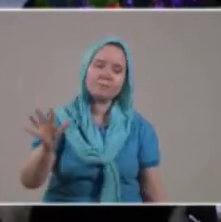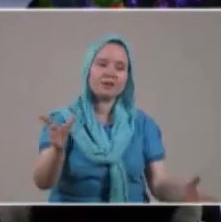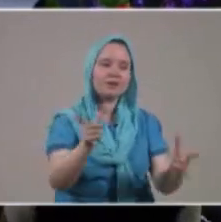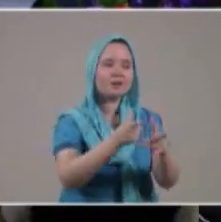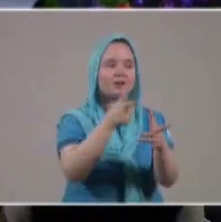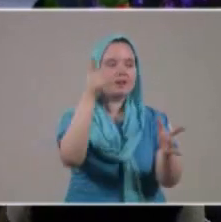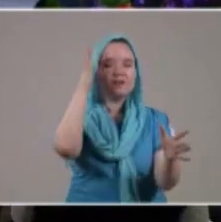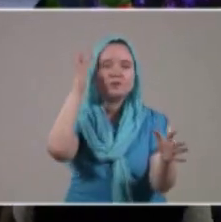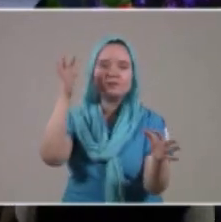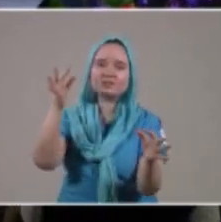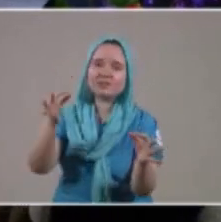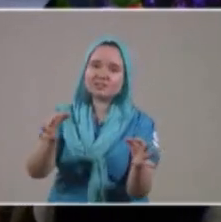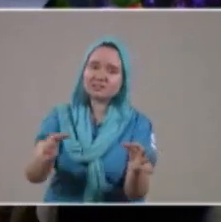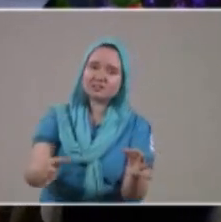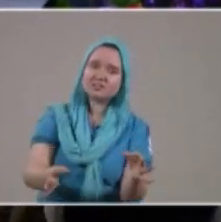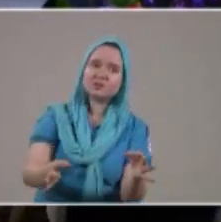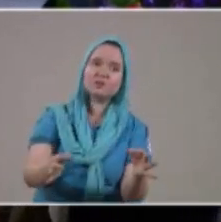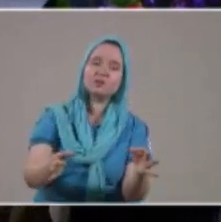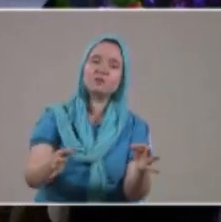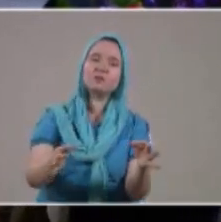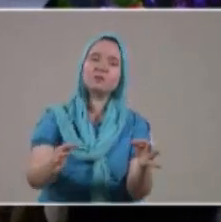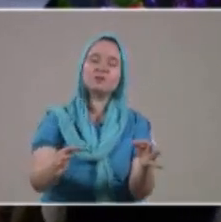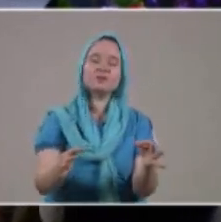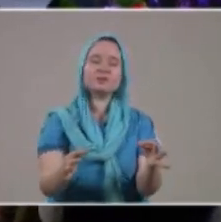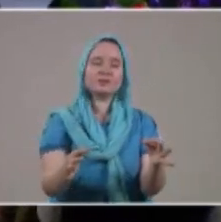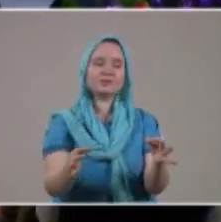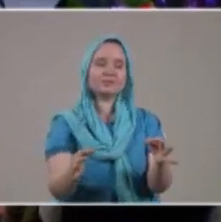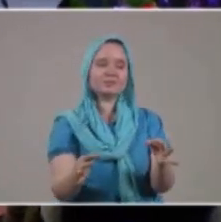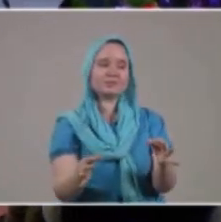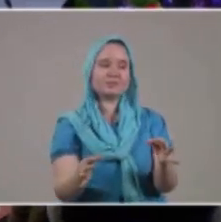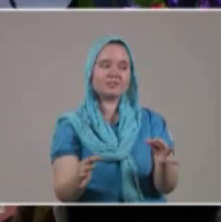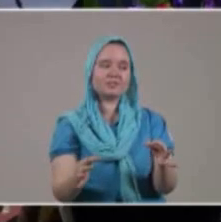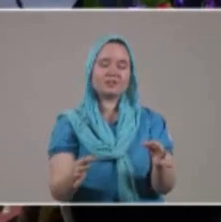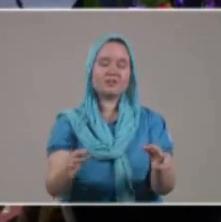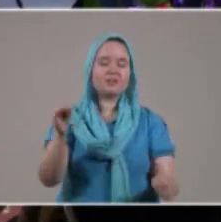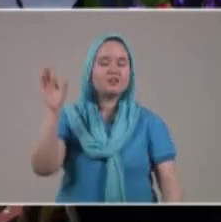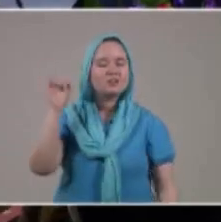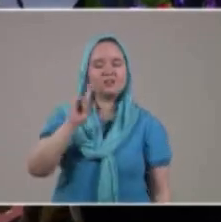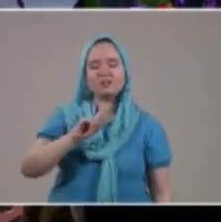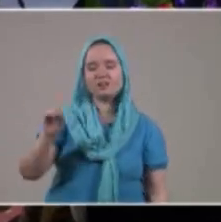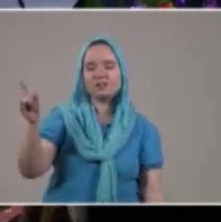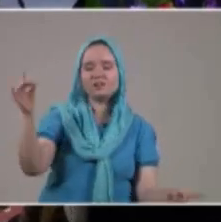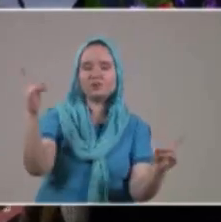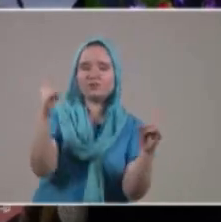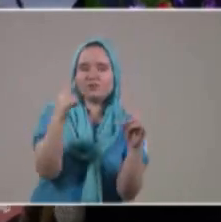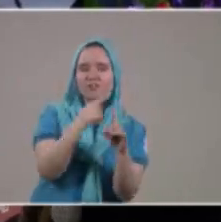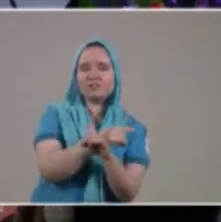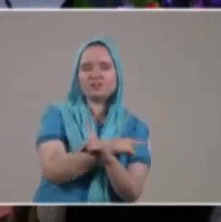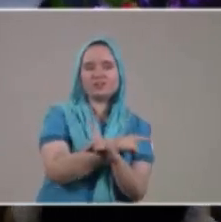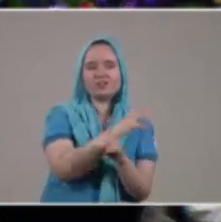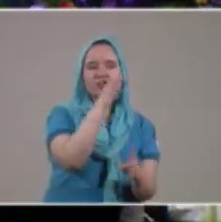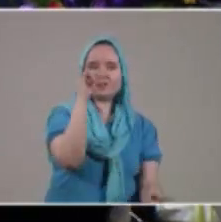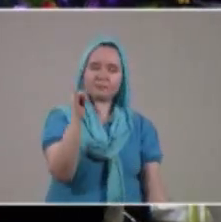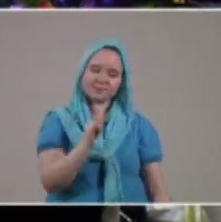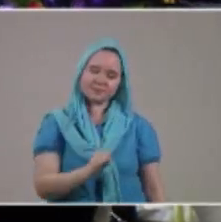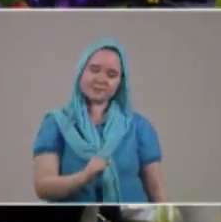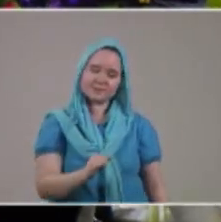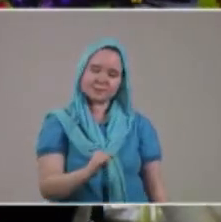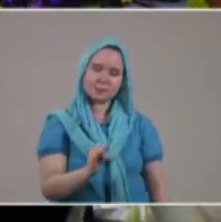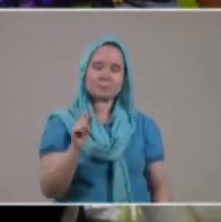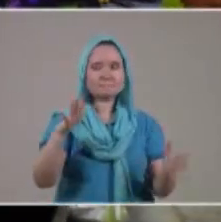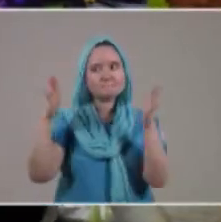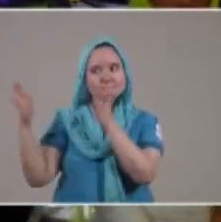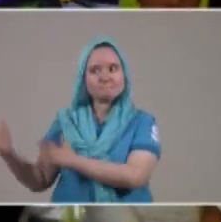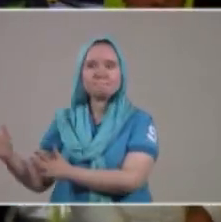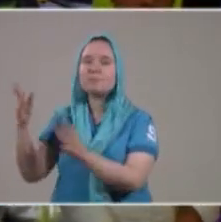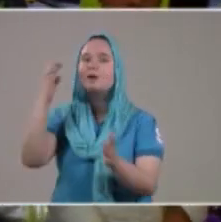han sido inscritos en el libro de la vida. ¿Por qué no extiende su mano y me ayuda a bendecirlos?